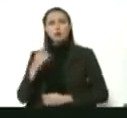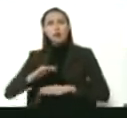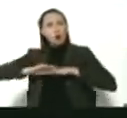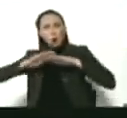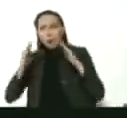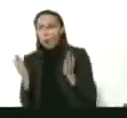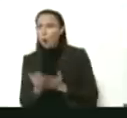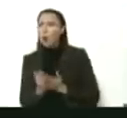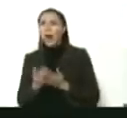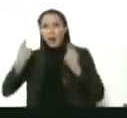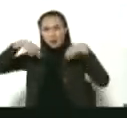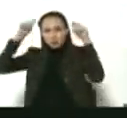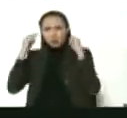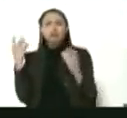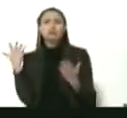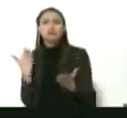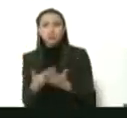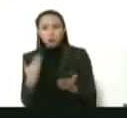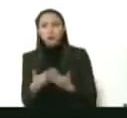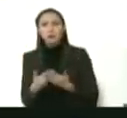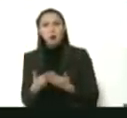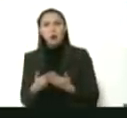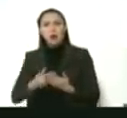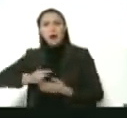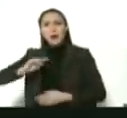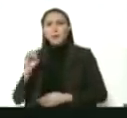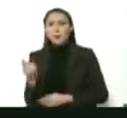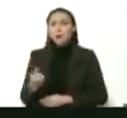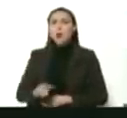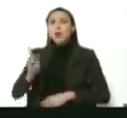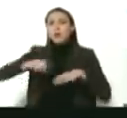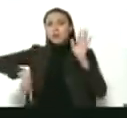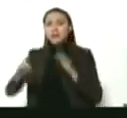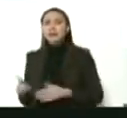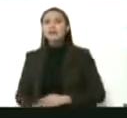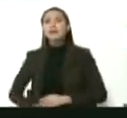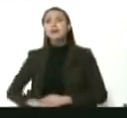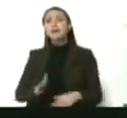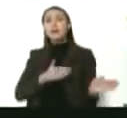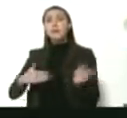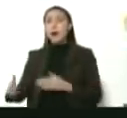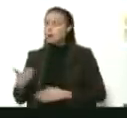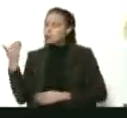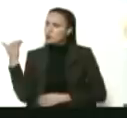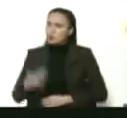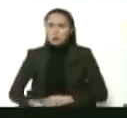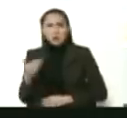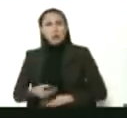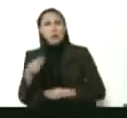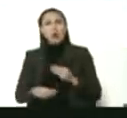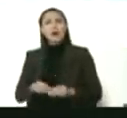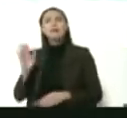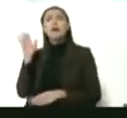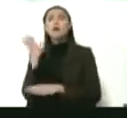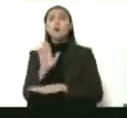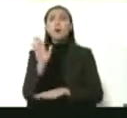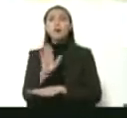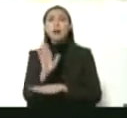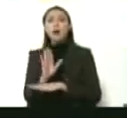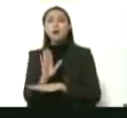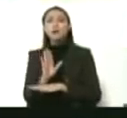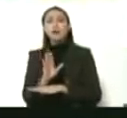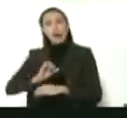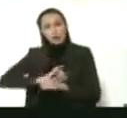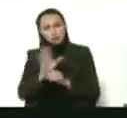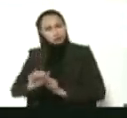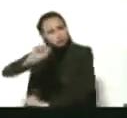el tapaboca desde el propio 16 de marzo como elemento fundamental de protección frente al